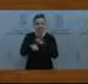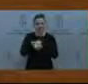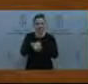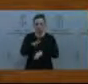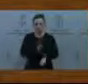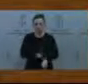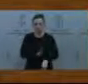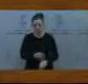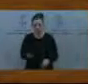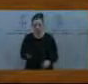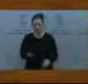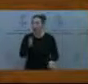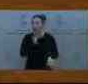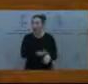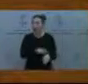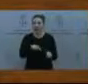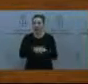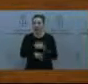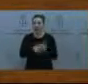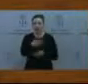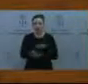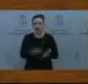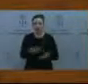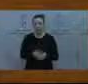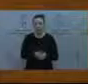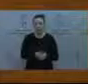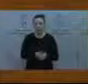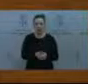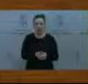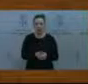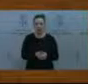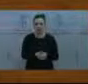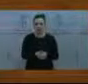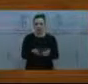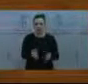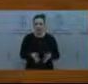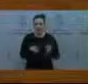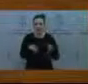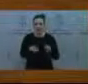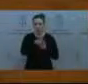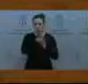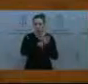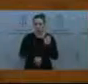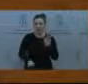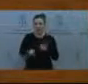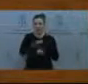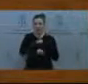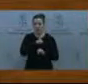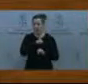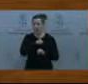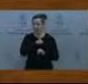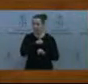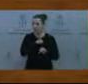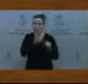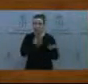gestiona, siempre hay colapso, siempre hay lista de espera y siempre hay perjuicio para las personas o para